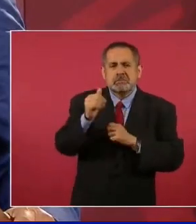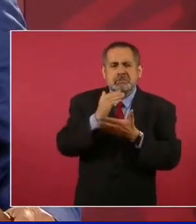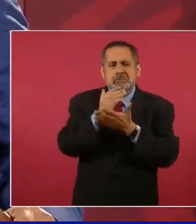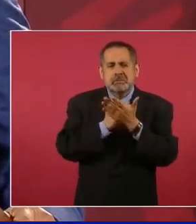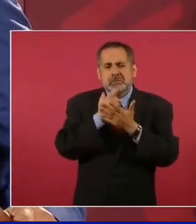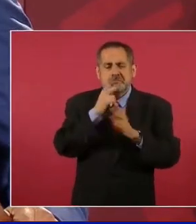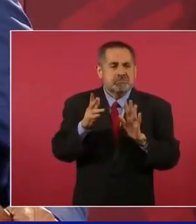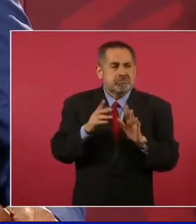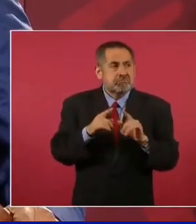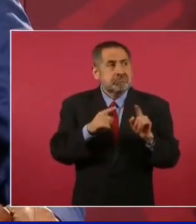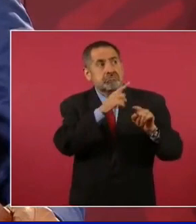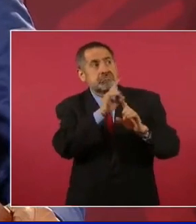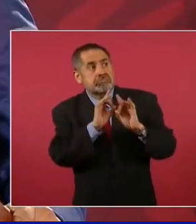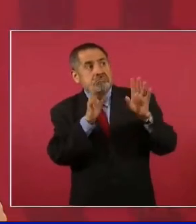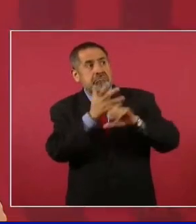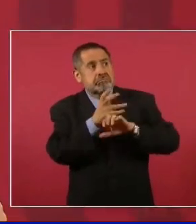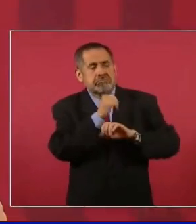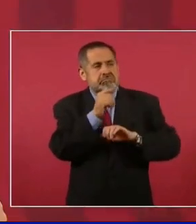tanta reacción